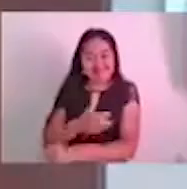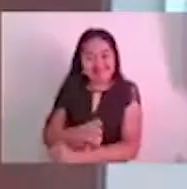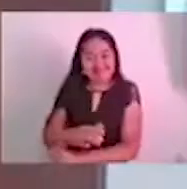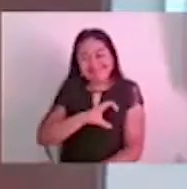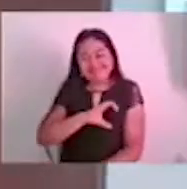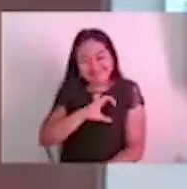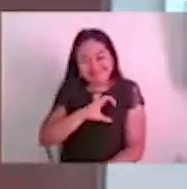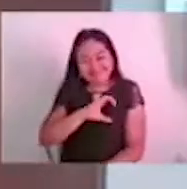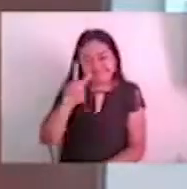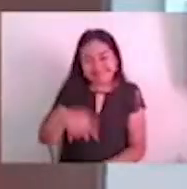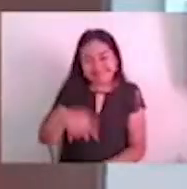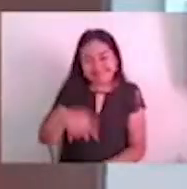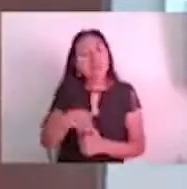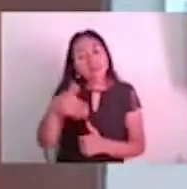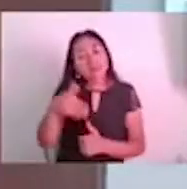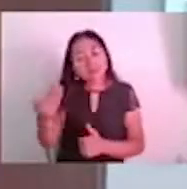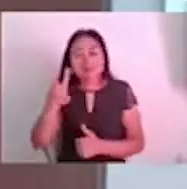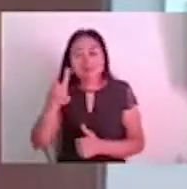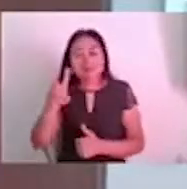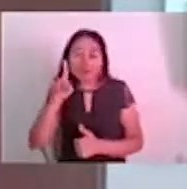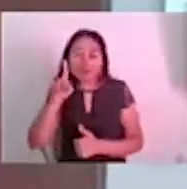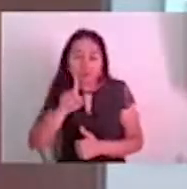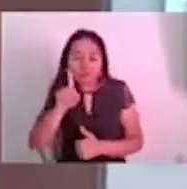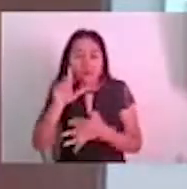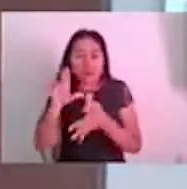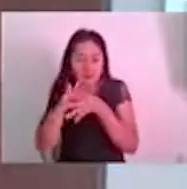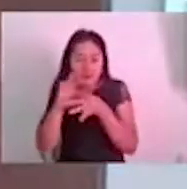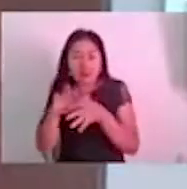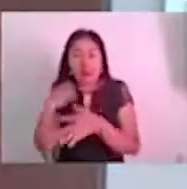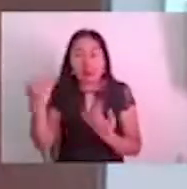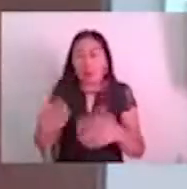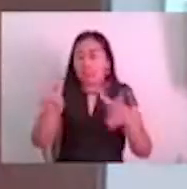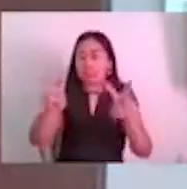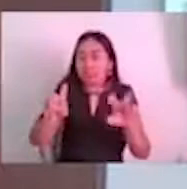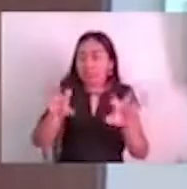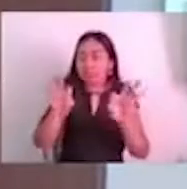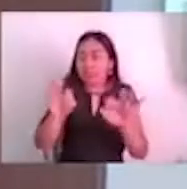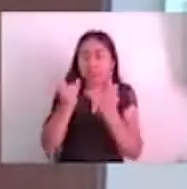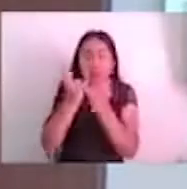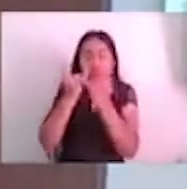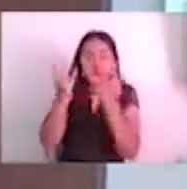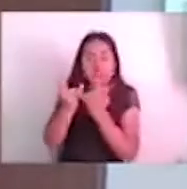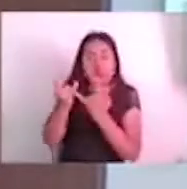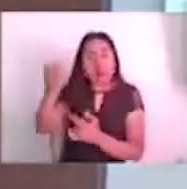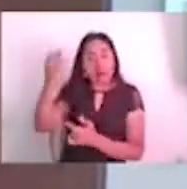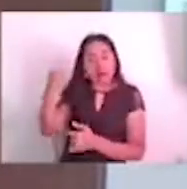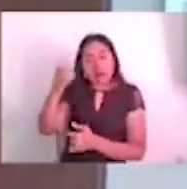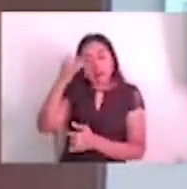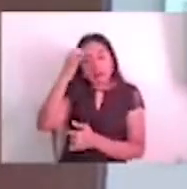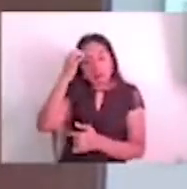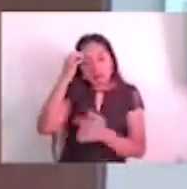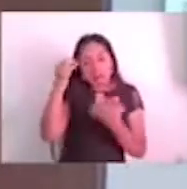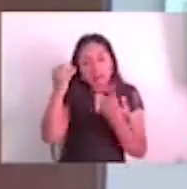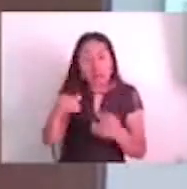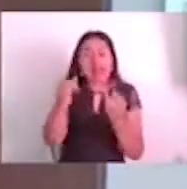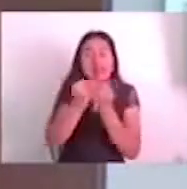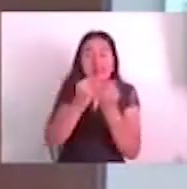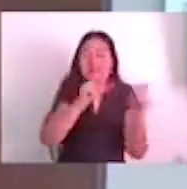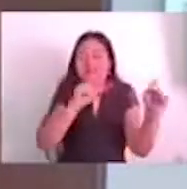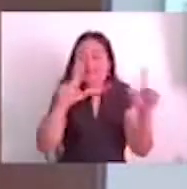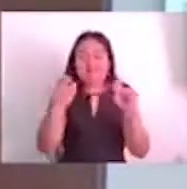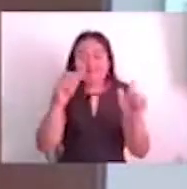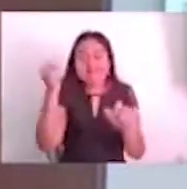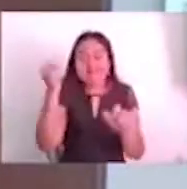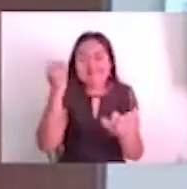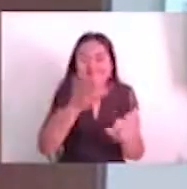Viridiana Zamora, excelente tema. Conocer más de la historia y con tan buena explicación se disfruta. Y con las ayudas visuales, mucho más claro. Ayuda